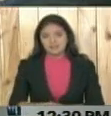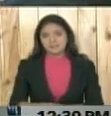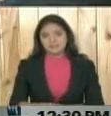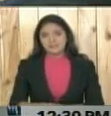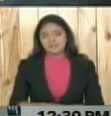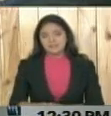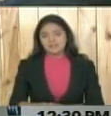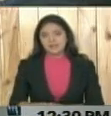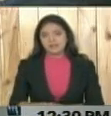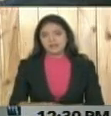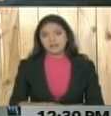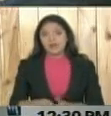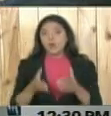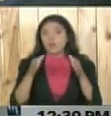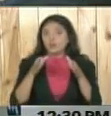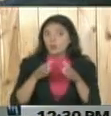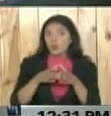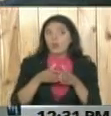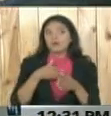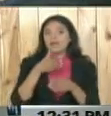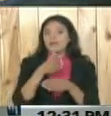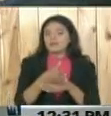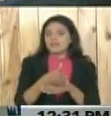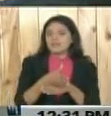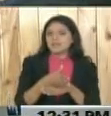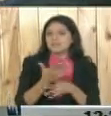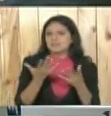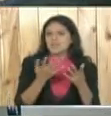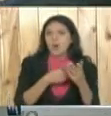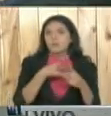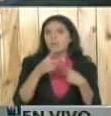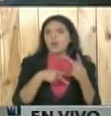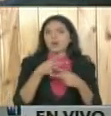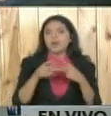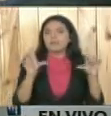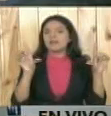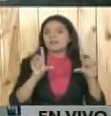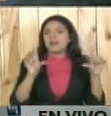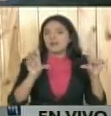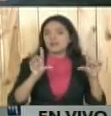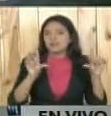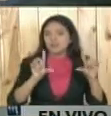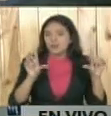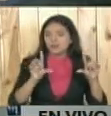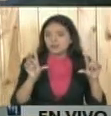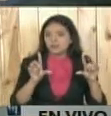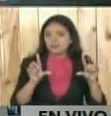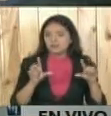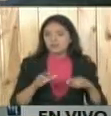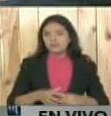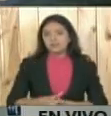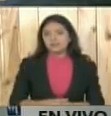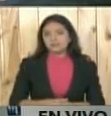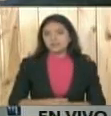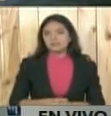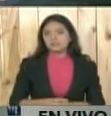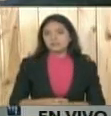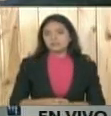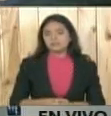La llamaban así, era una guerrilla, iban a la descarga en un programa de televisión con el